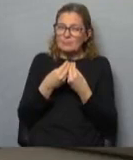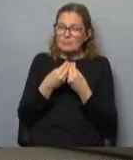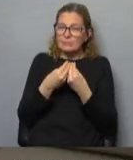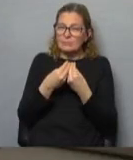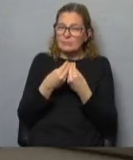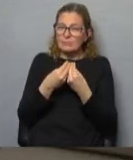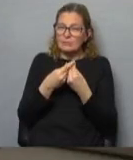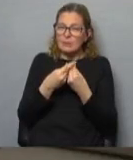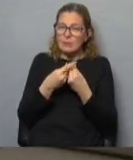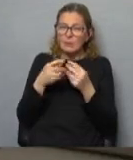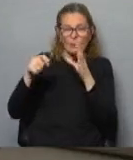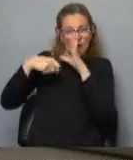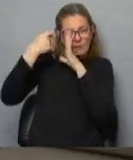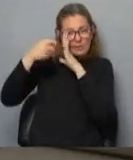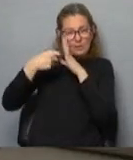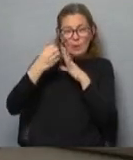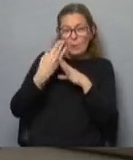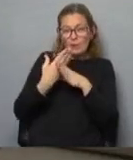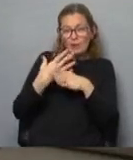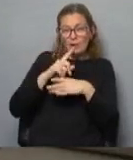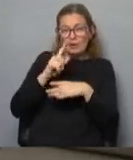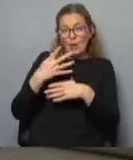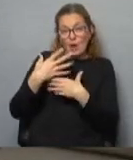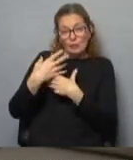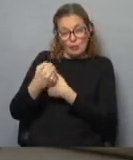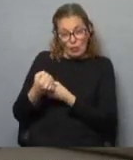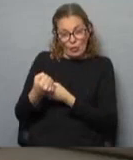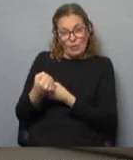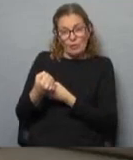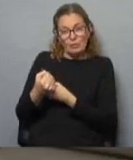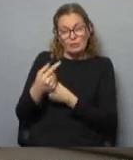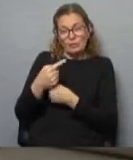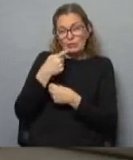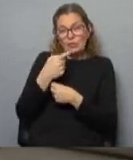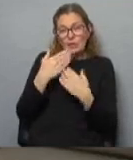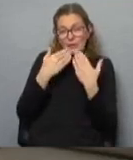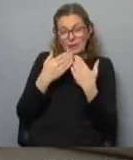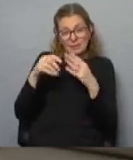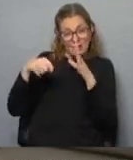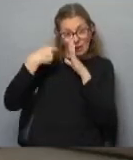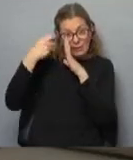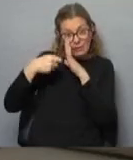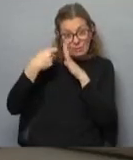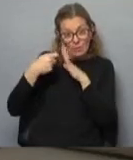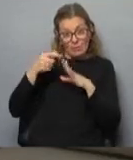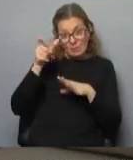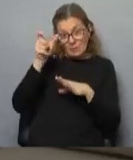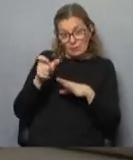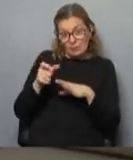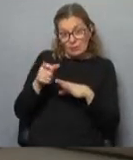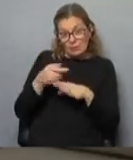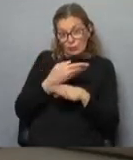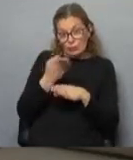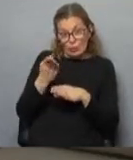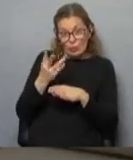el hecho de que fue filmado que porque no lo ayudó y yo digo gracias a esa persona que lo firmó nosotros nos